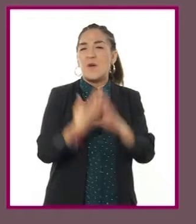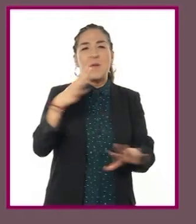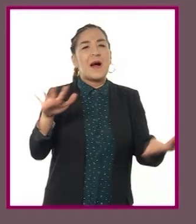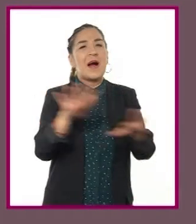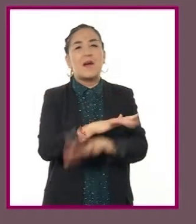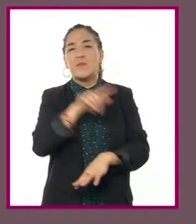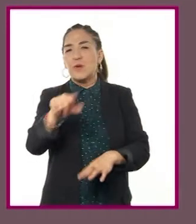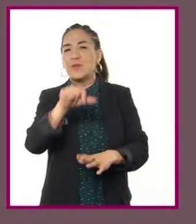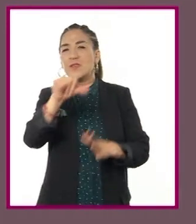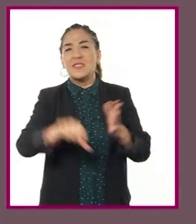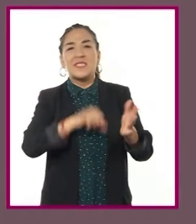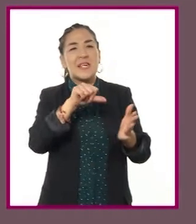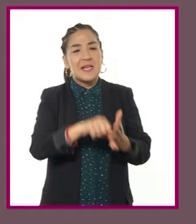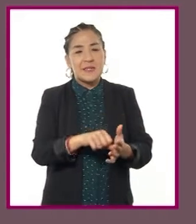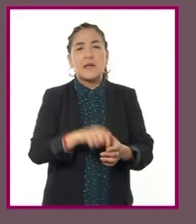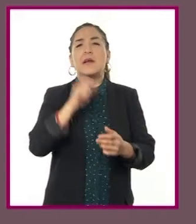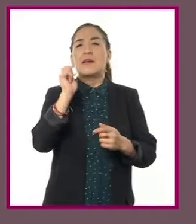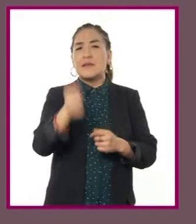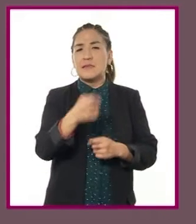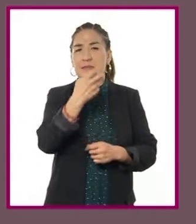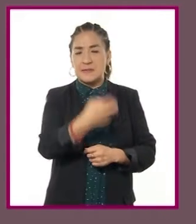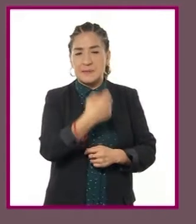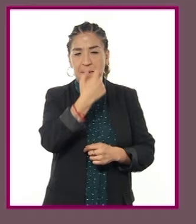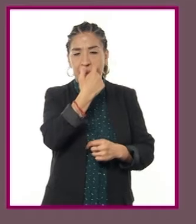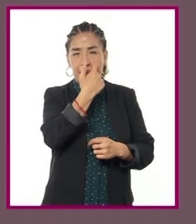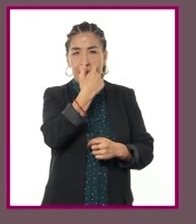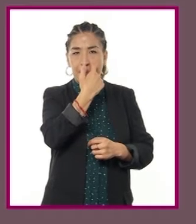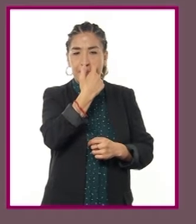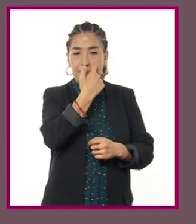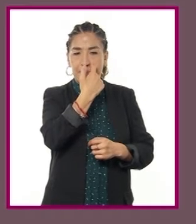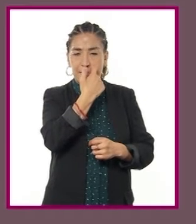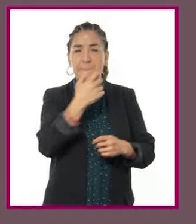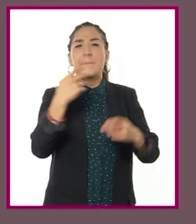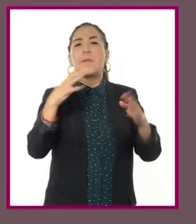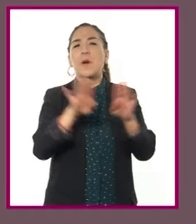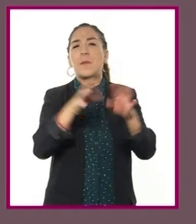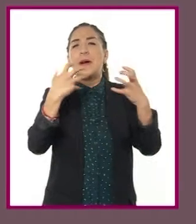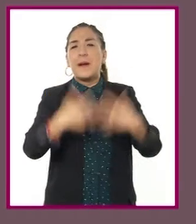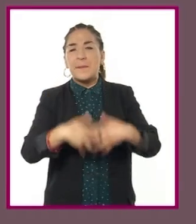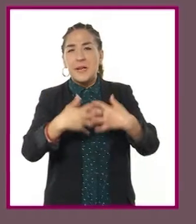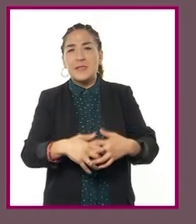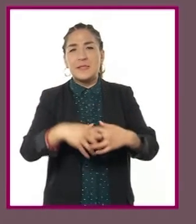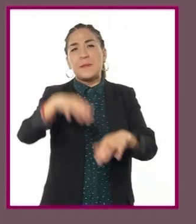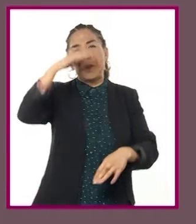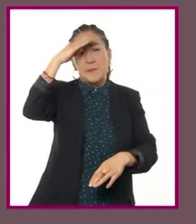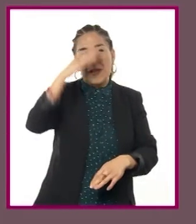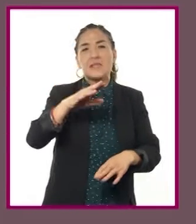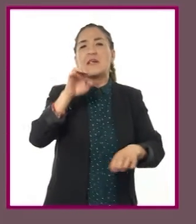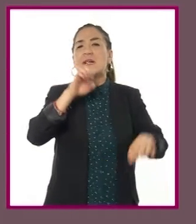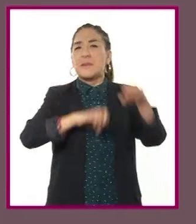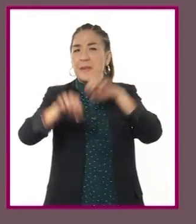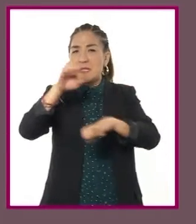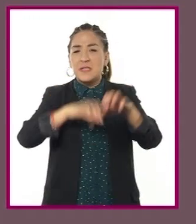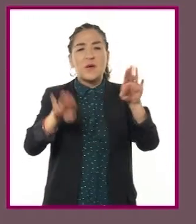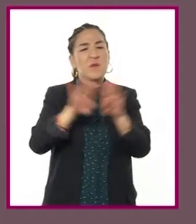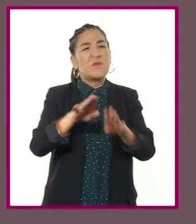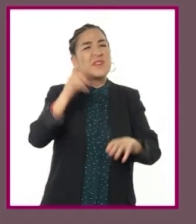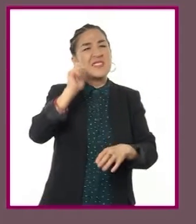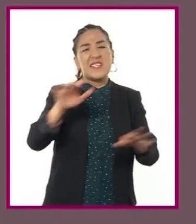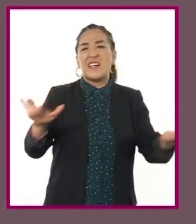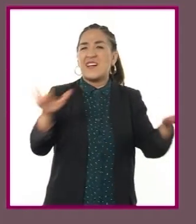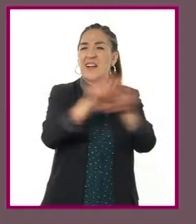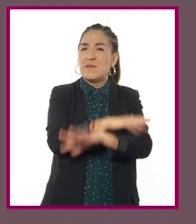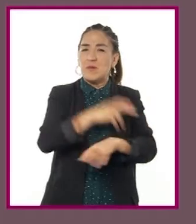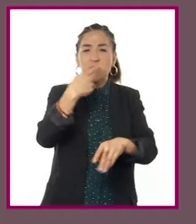central. De esta manera se permitiría que las empresas pudieran tomar decisiones con mayor libertad y